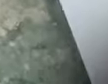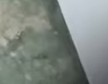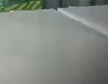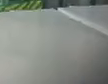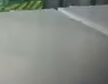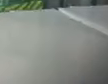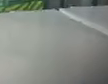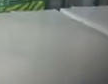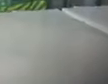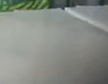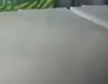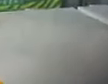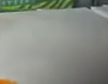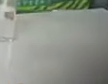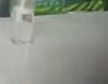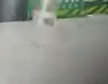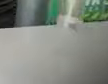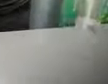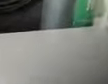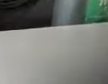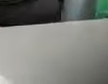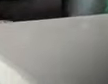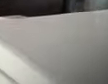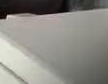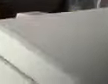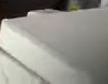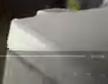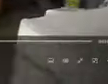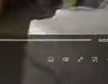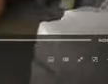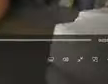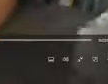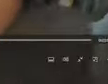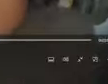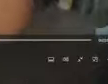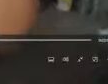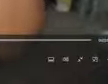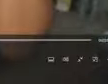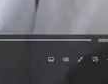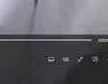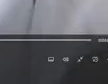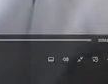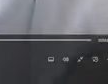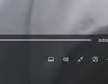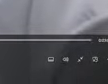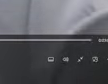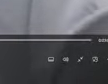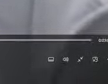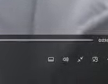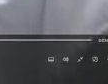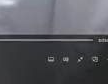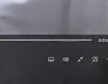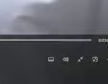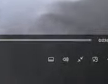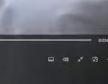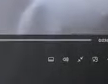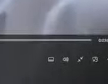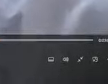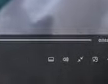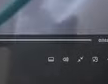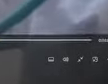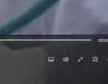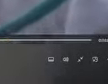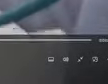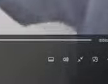integral y multifuncional de las personas, con miras a garantizar su estado de salud y minimizar los riesgos de